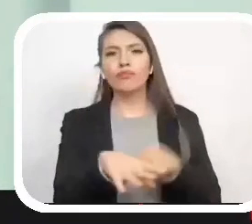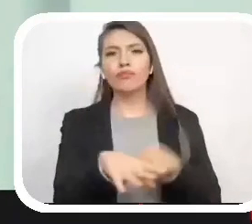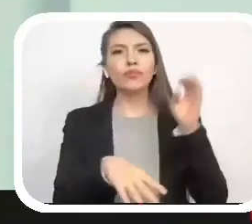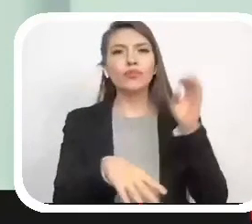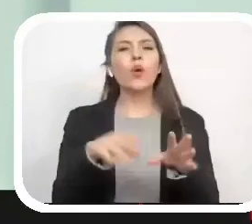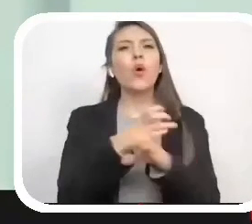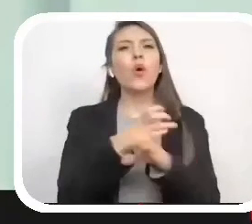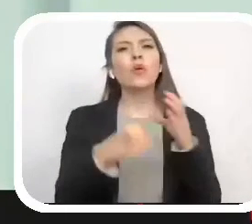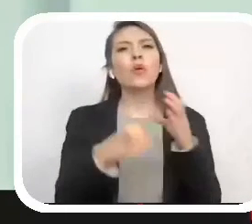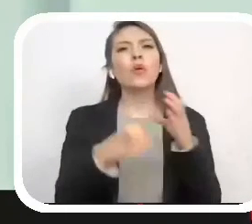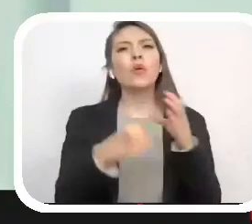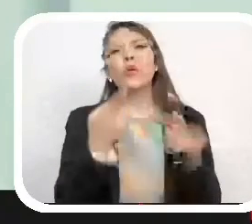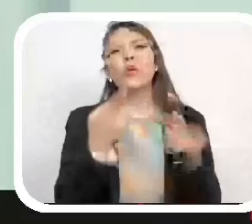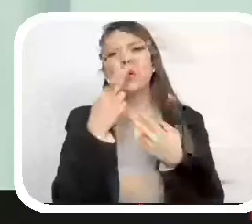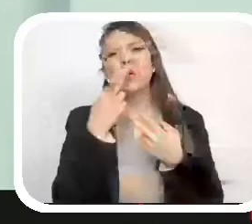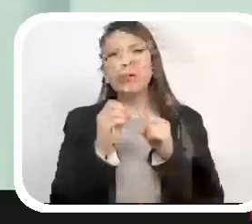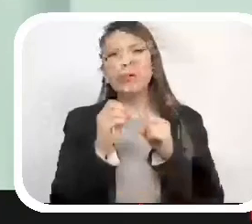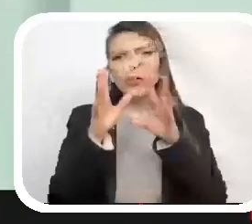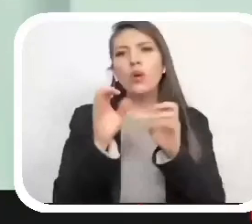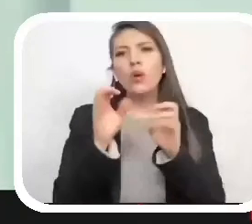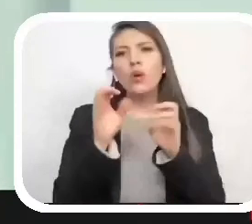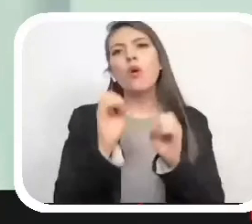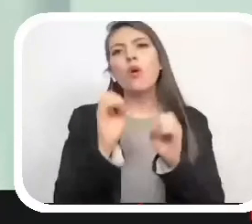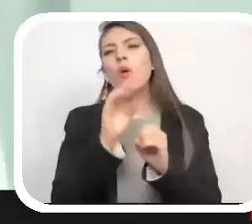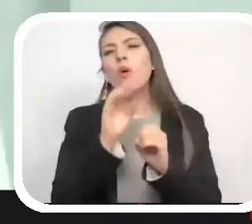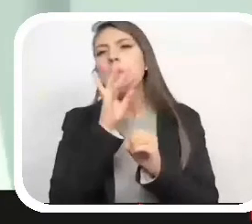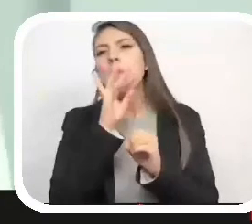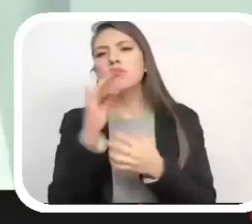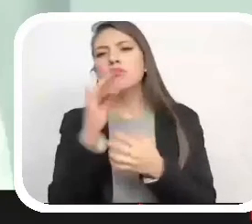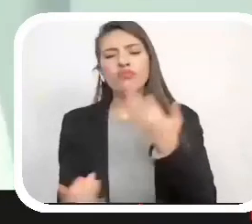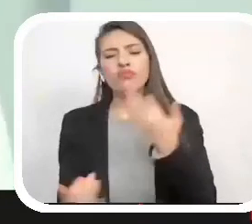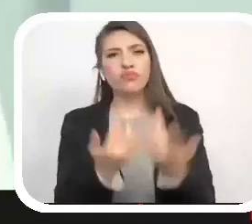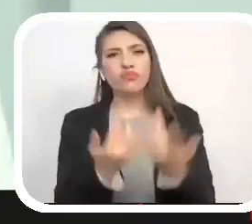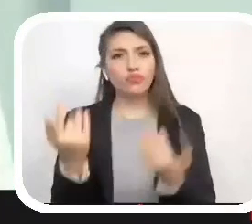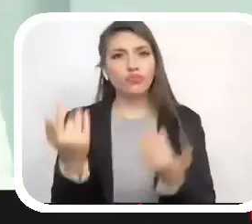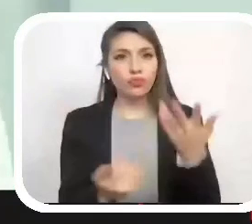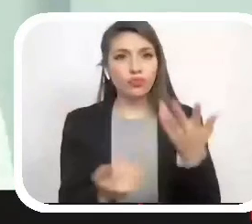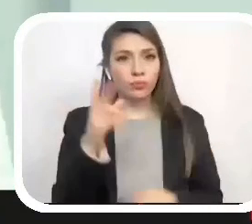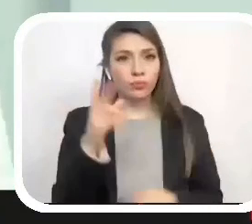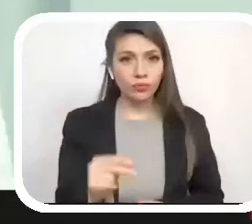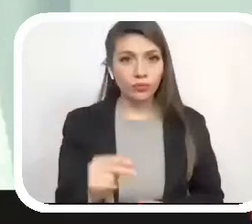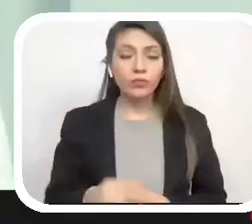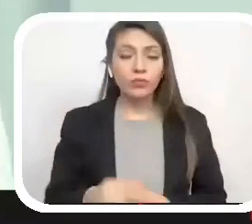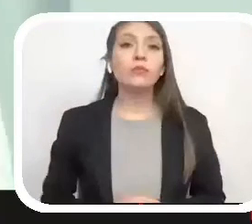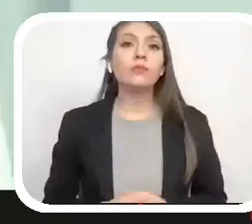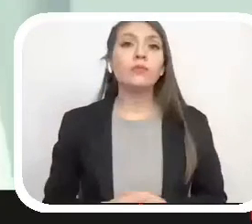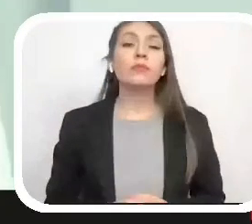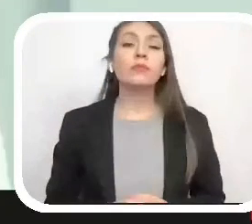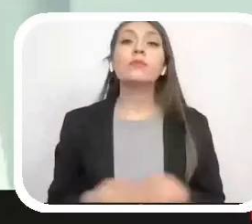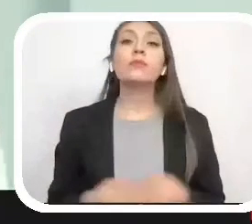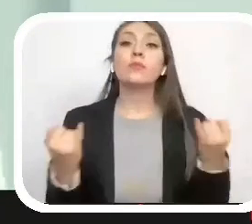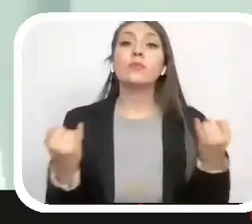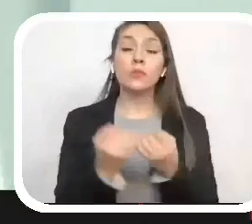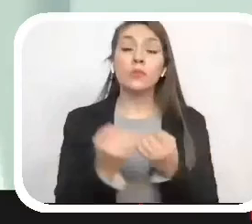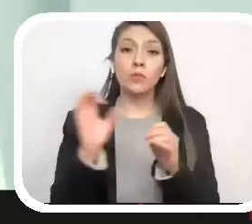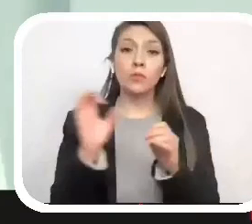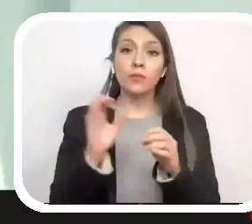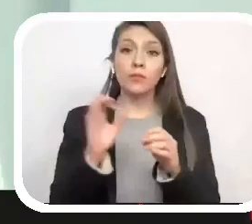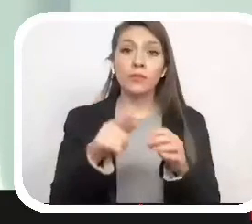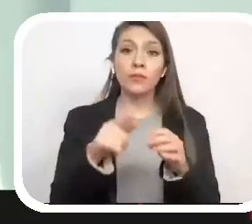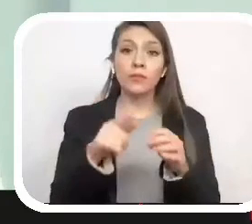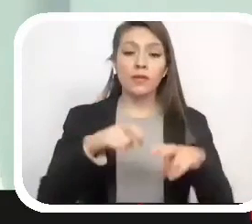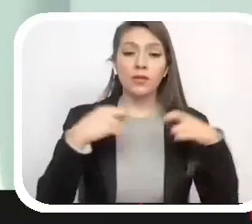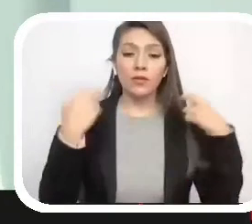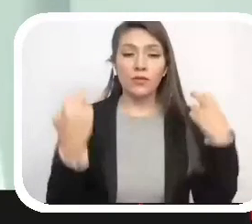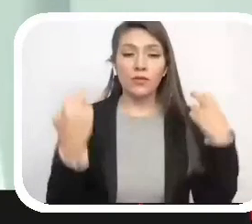flamables y quemar basura en el campo. Del mismo modo, se les solicita que al encender una fogata elijan